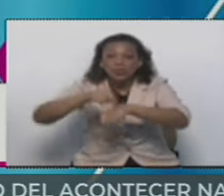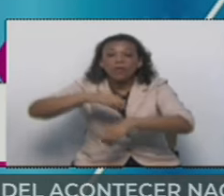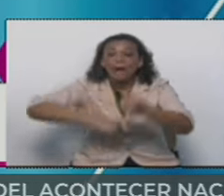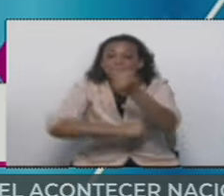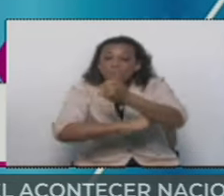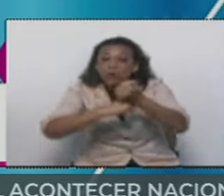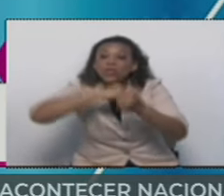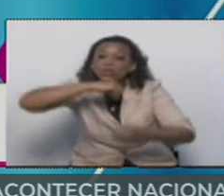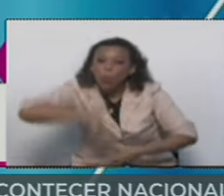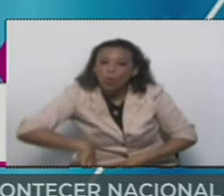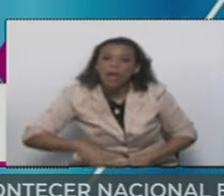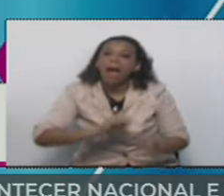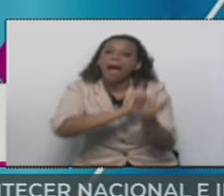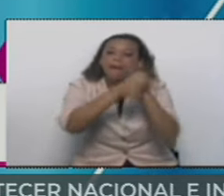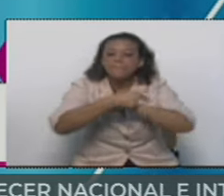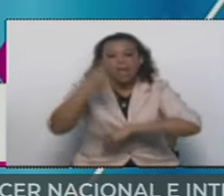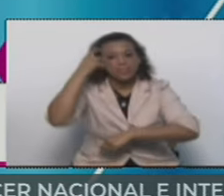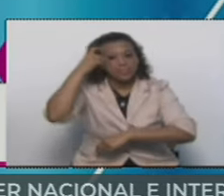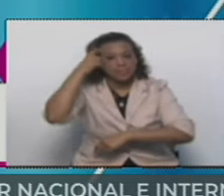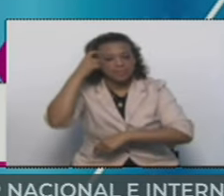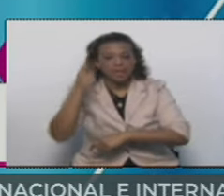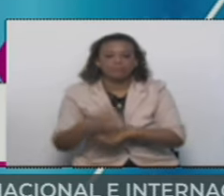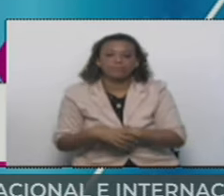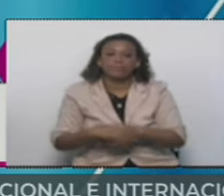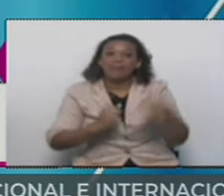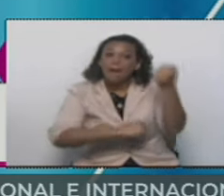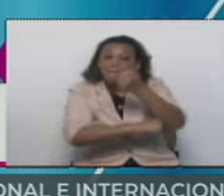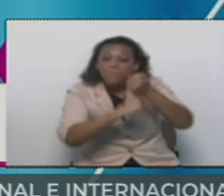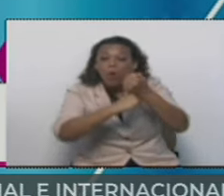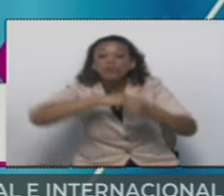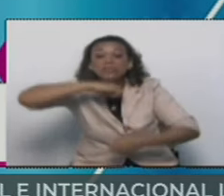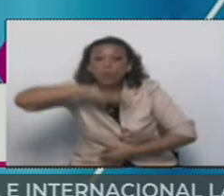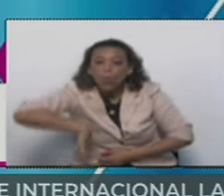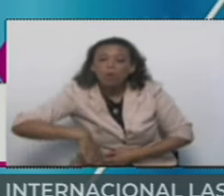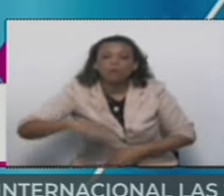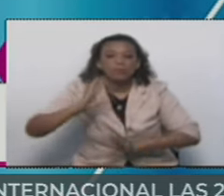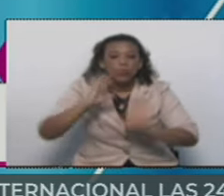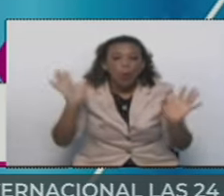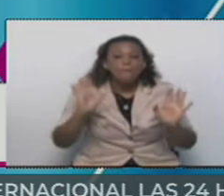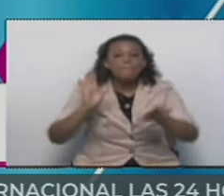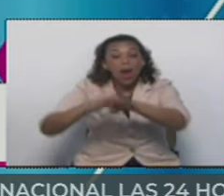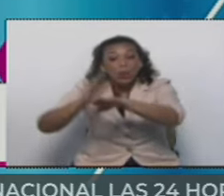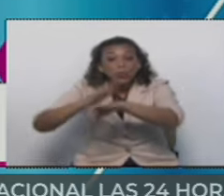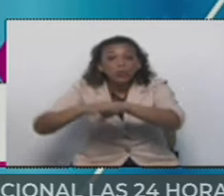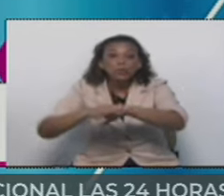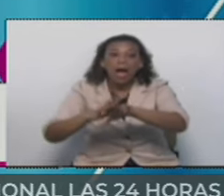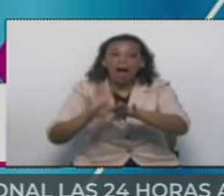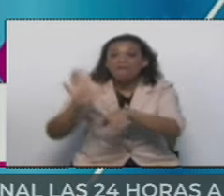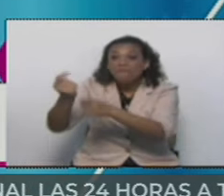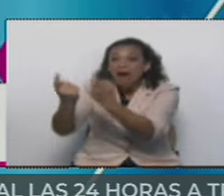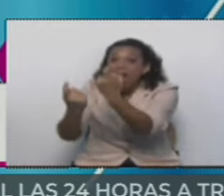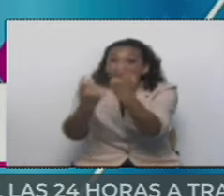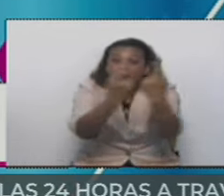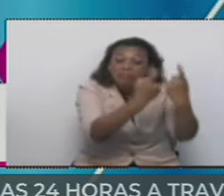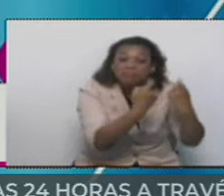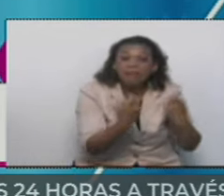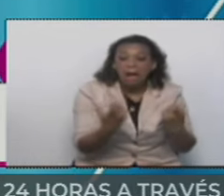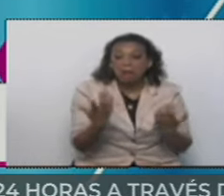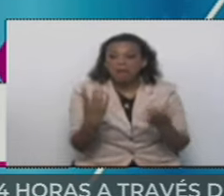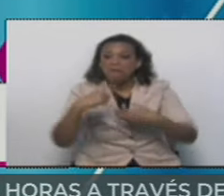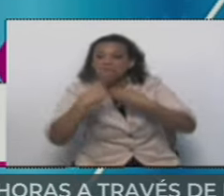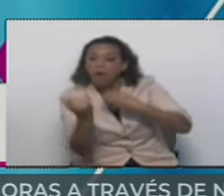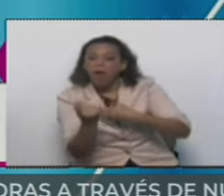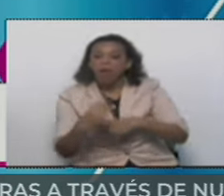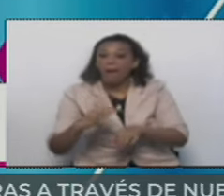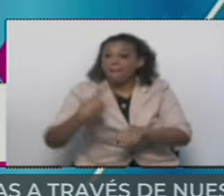Pueblo de Venezuela, del Congreso del Bloque Histórico, para convocar al que no hemos convocado,